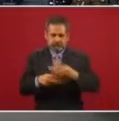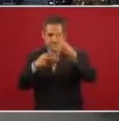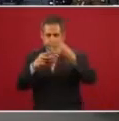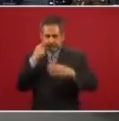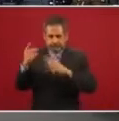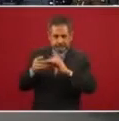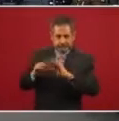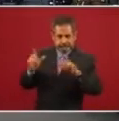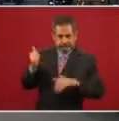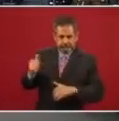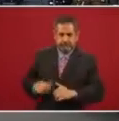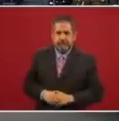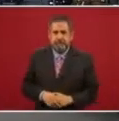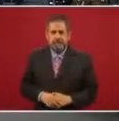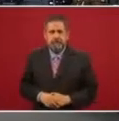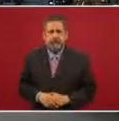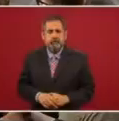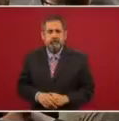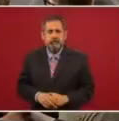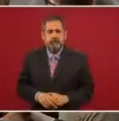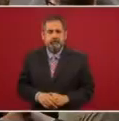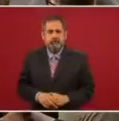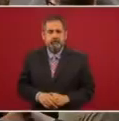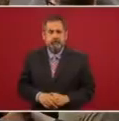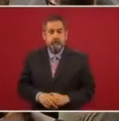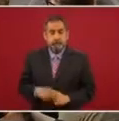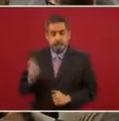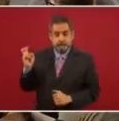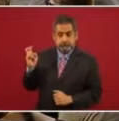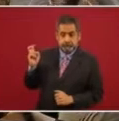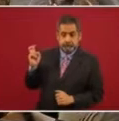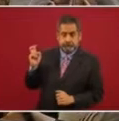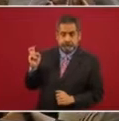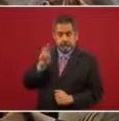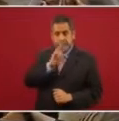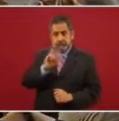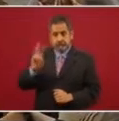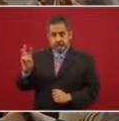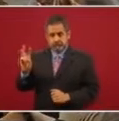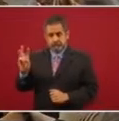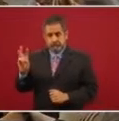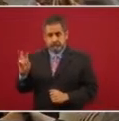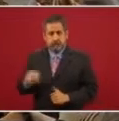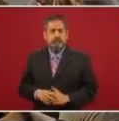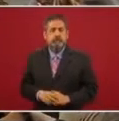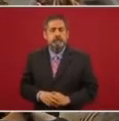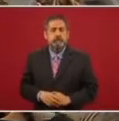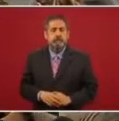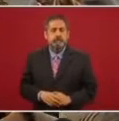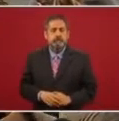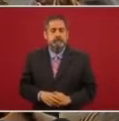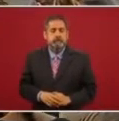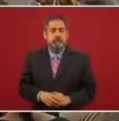para la población y vámonos abajo y hay una área más abajo más abajo